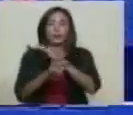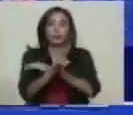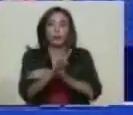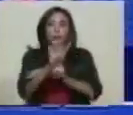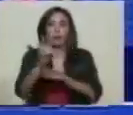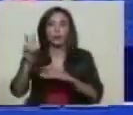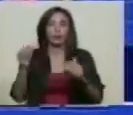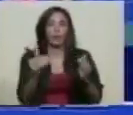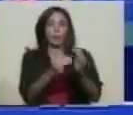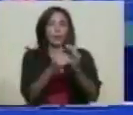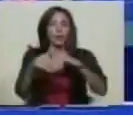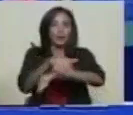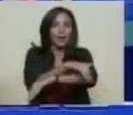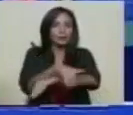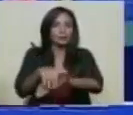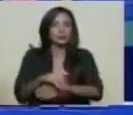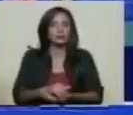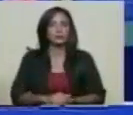242 mil